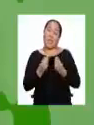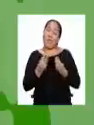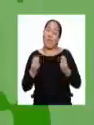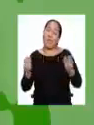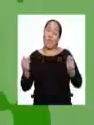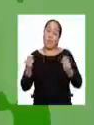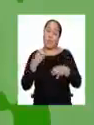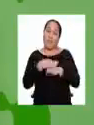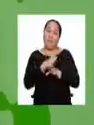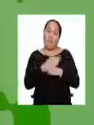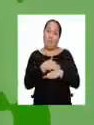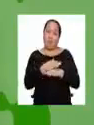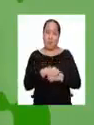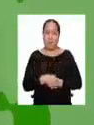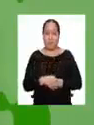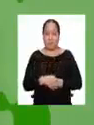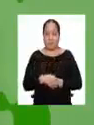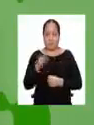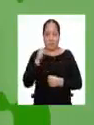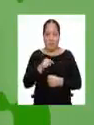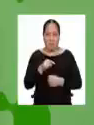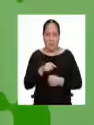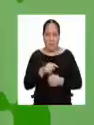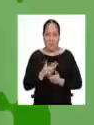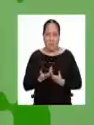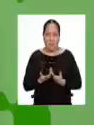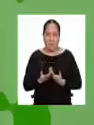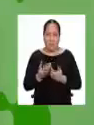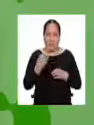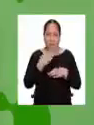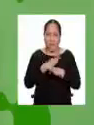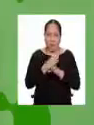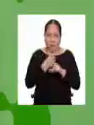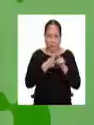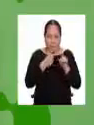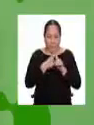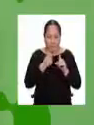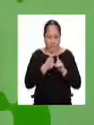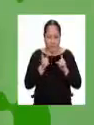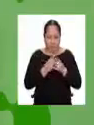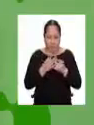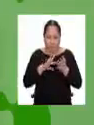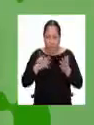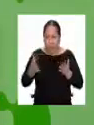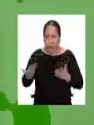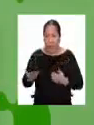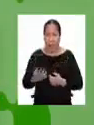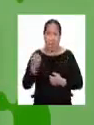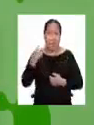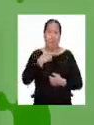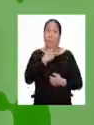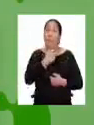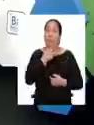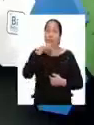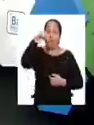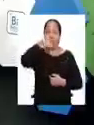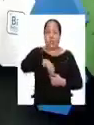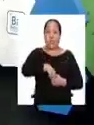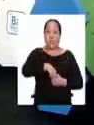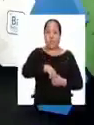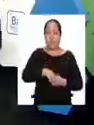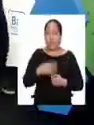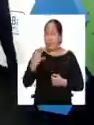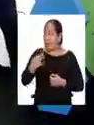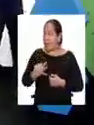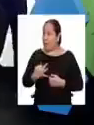millones. ¿Sabes? De las 1000 millones de realidades que puedan existir, hasta ahorita la que más me gusta es esta. ¿Estás